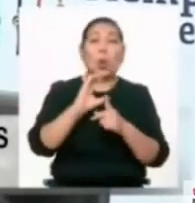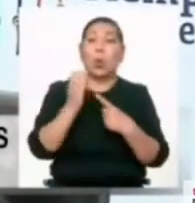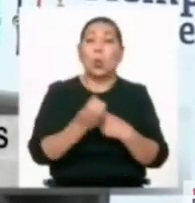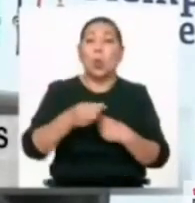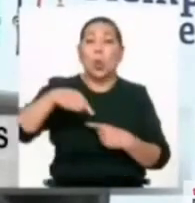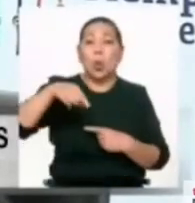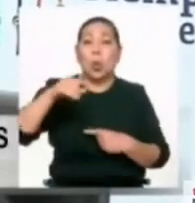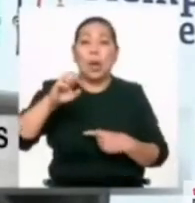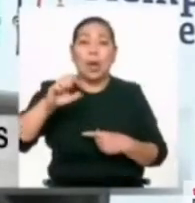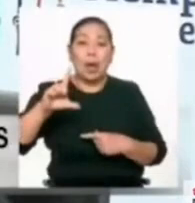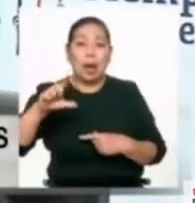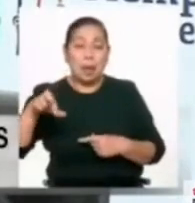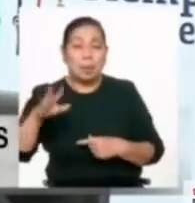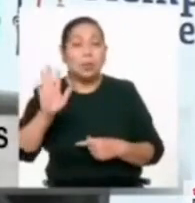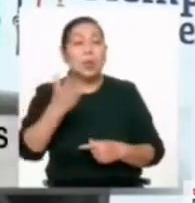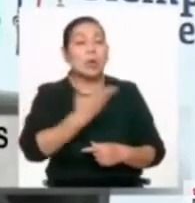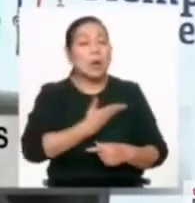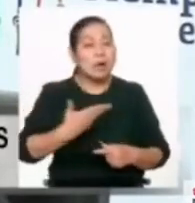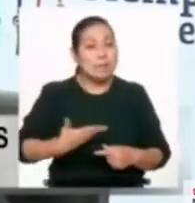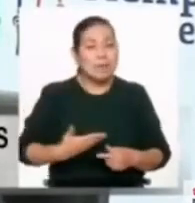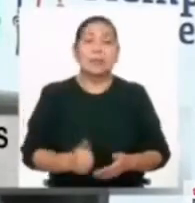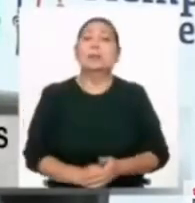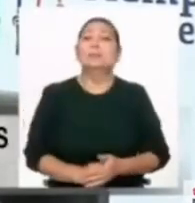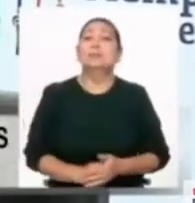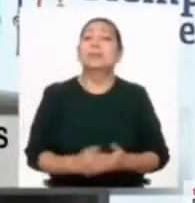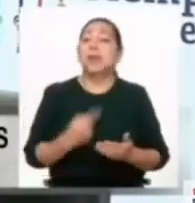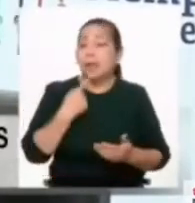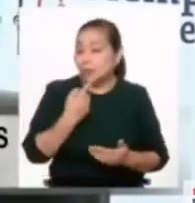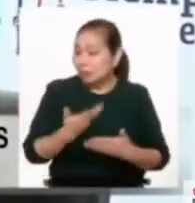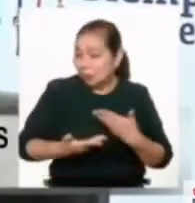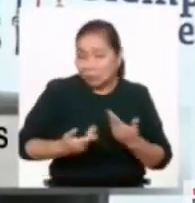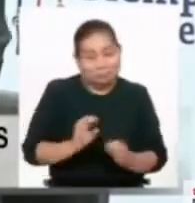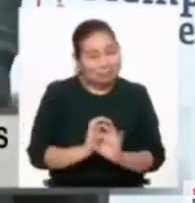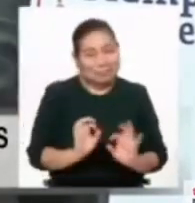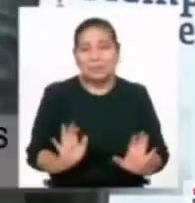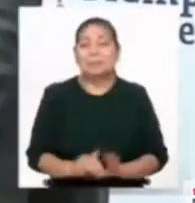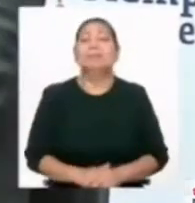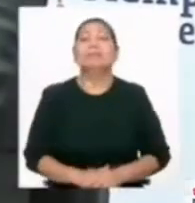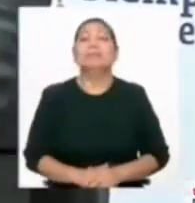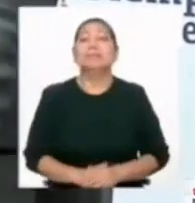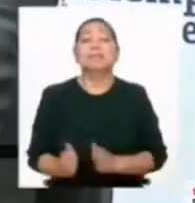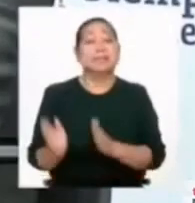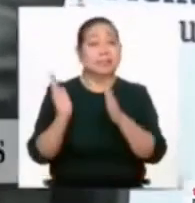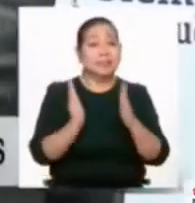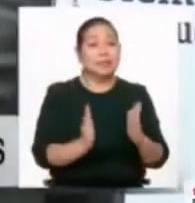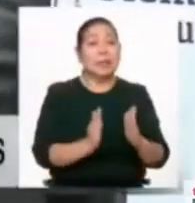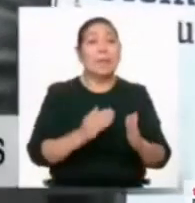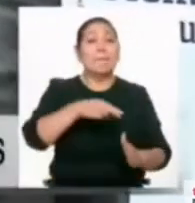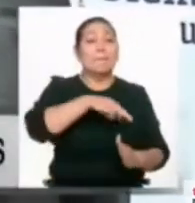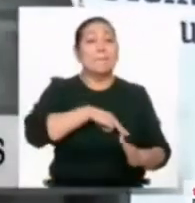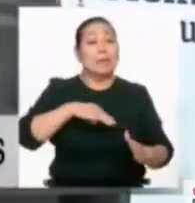Cuélac tiene que ser un legado de su gobierno. Eso sería todo, señor Premier. Muchas gracias. Gracias. El ministro de la